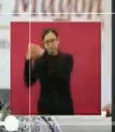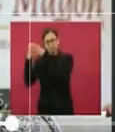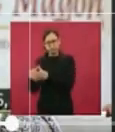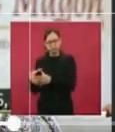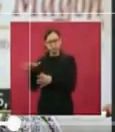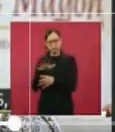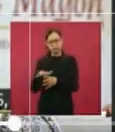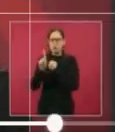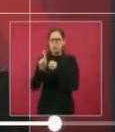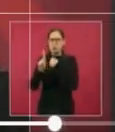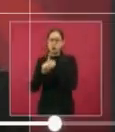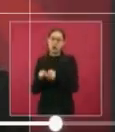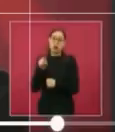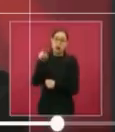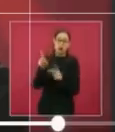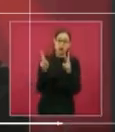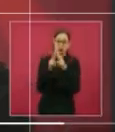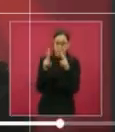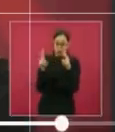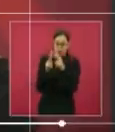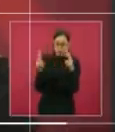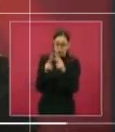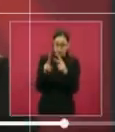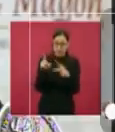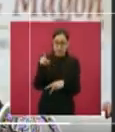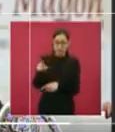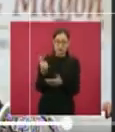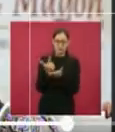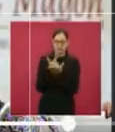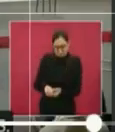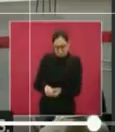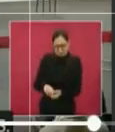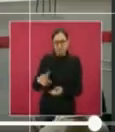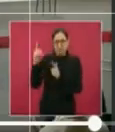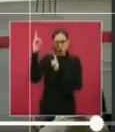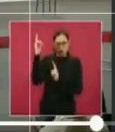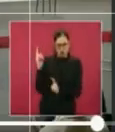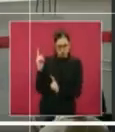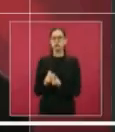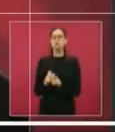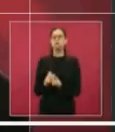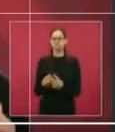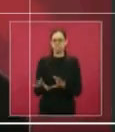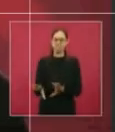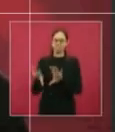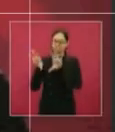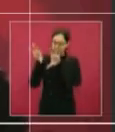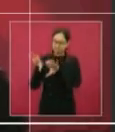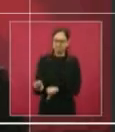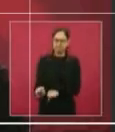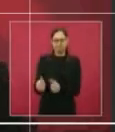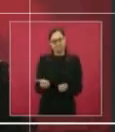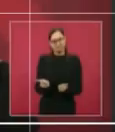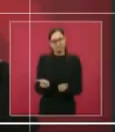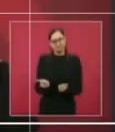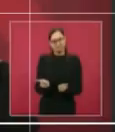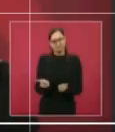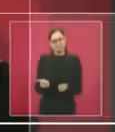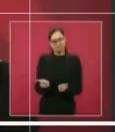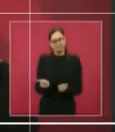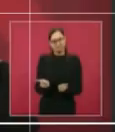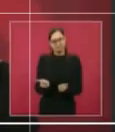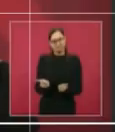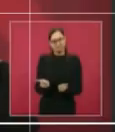videos. Y salió esta bruta a decir que no era cierto, claro. Pues es que si le pagan lo que le pagan, 80 mil pesos al